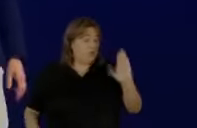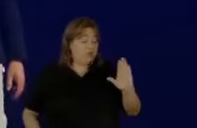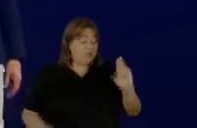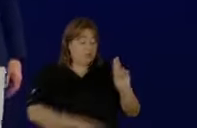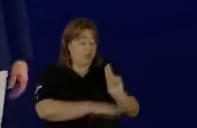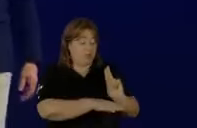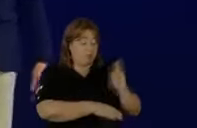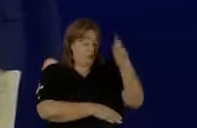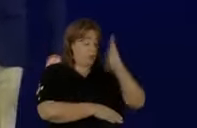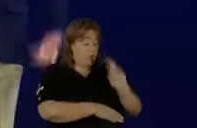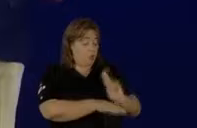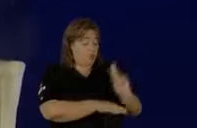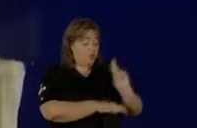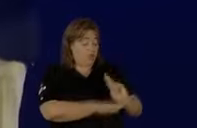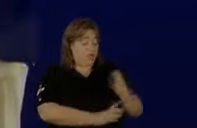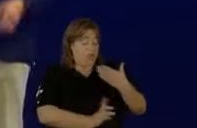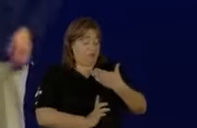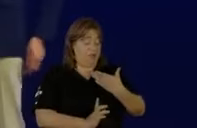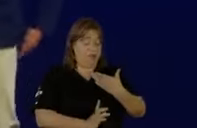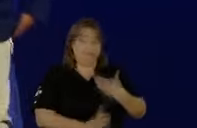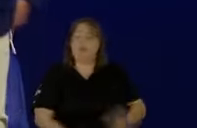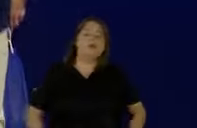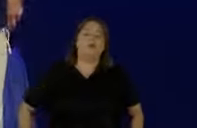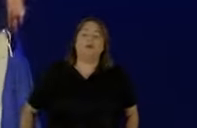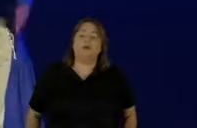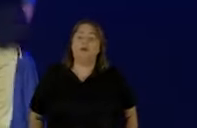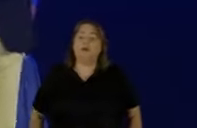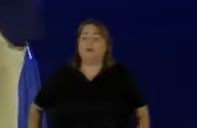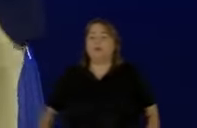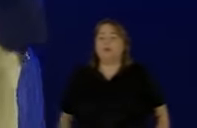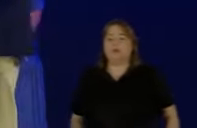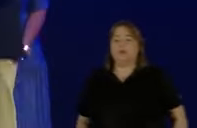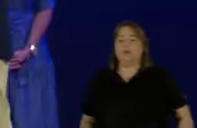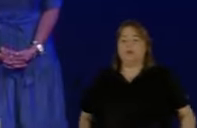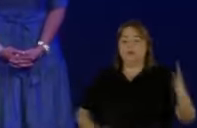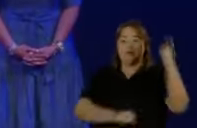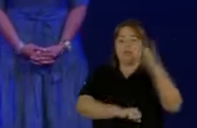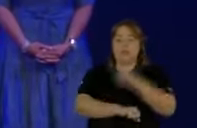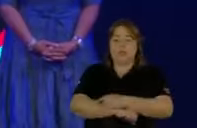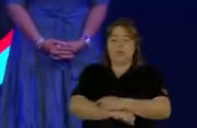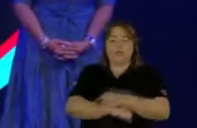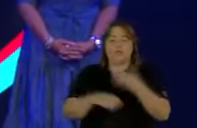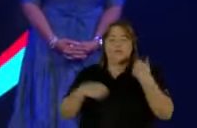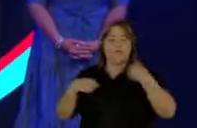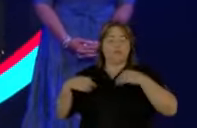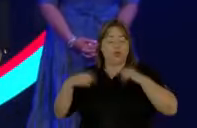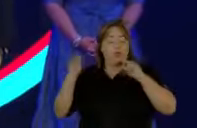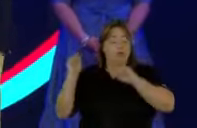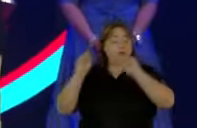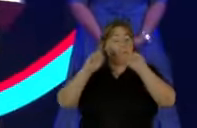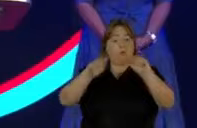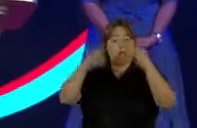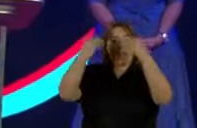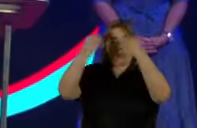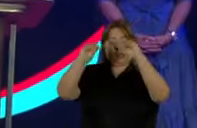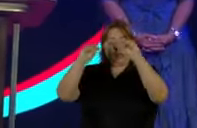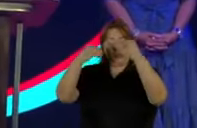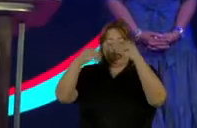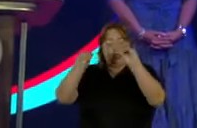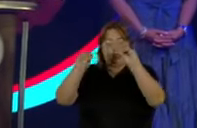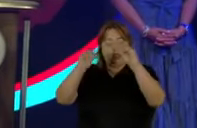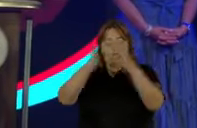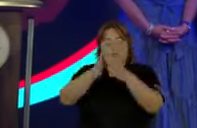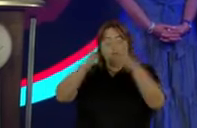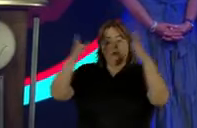eso. No lo sabía. Ese día fui a una tienda de estas por departamento grande que ustedes